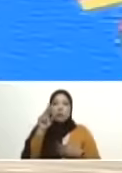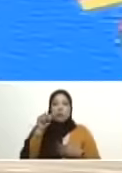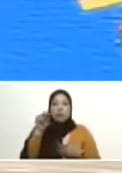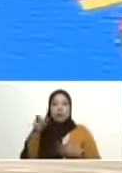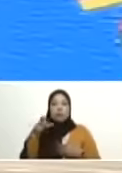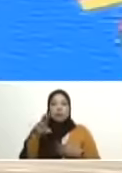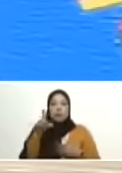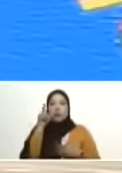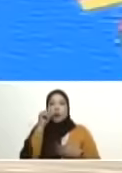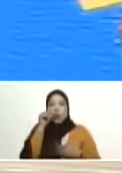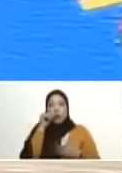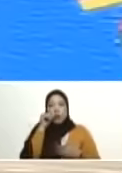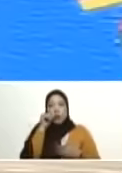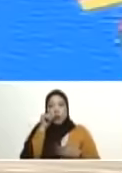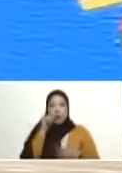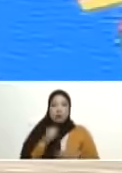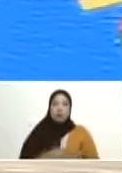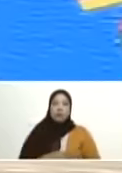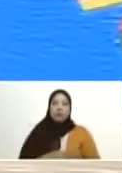Hombre